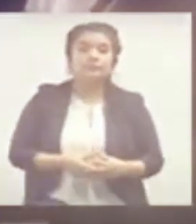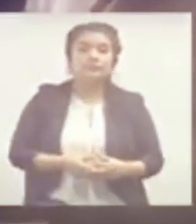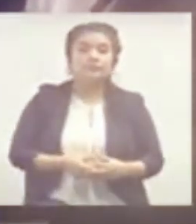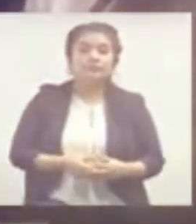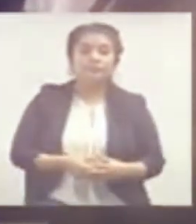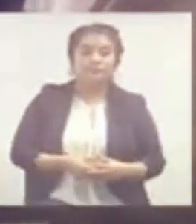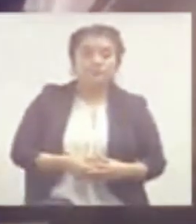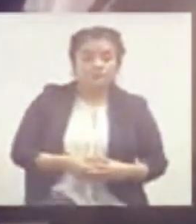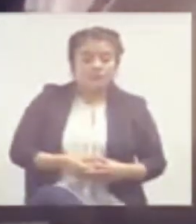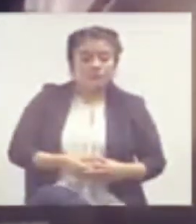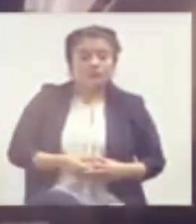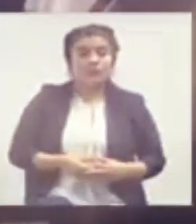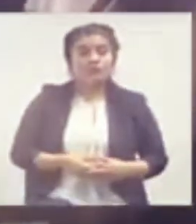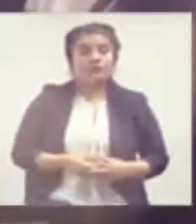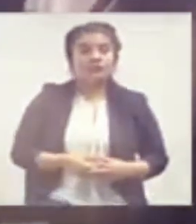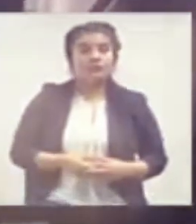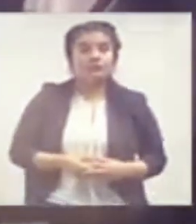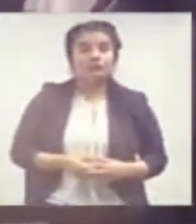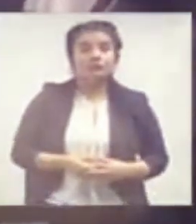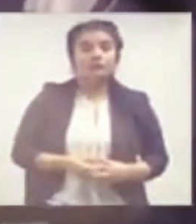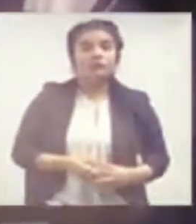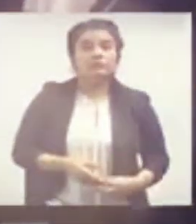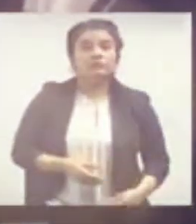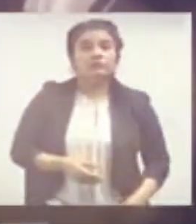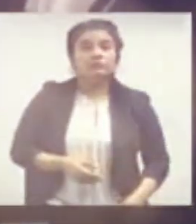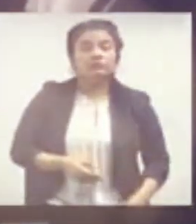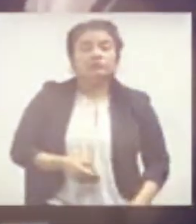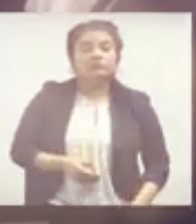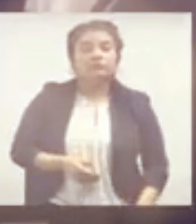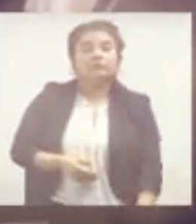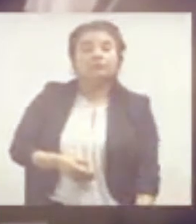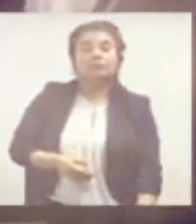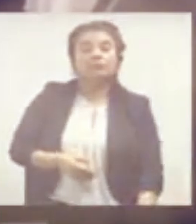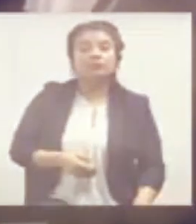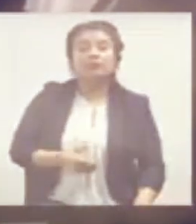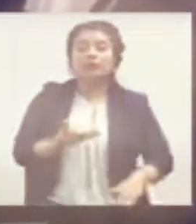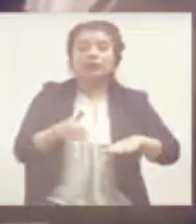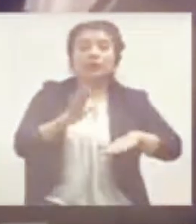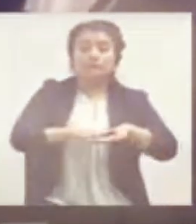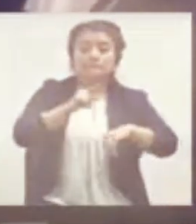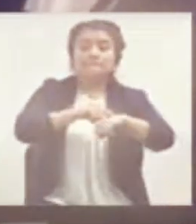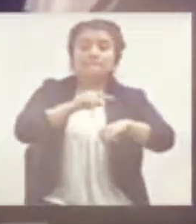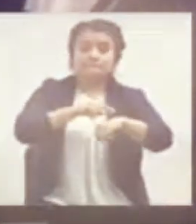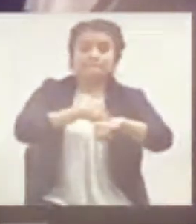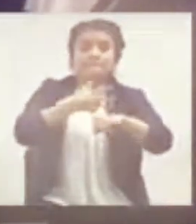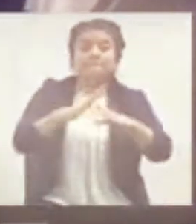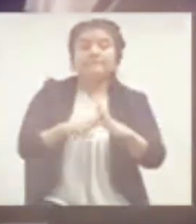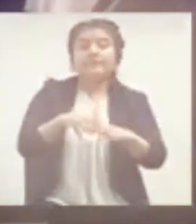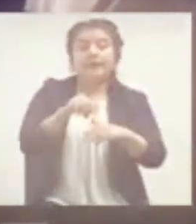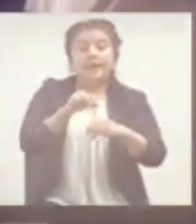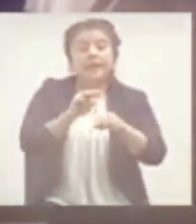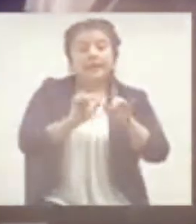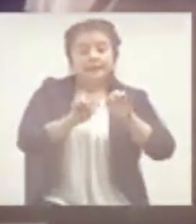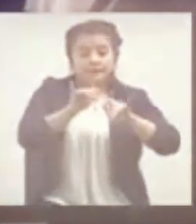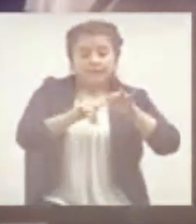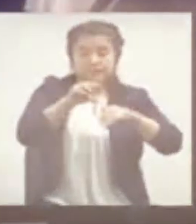Como punto, perdón, ¿sí? Nos quedan unos minutos más en el chat virtual. En